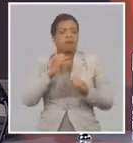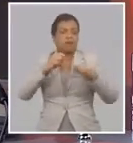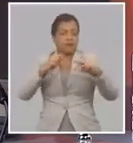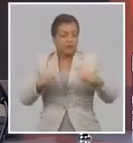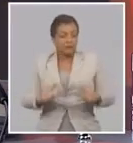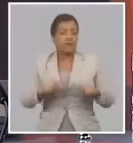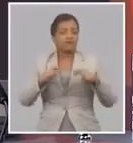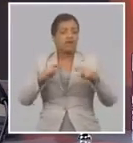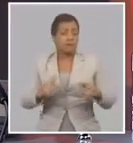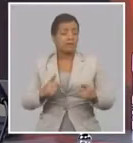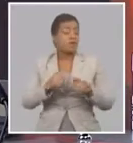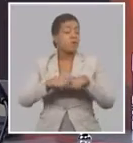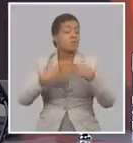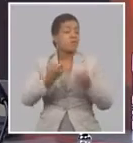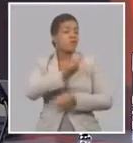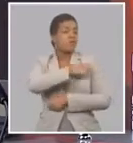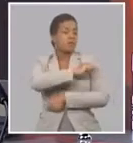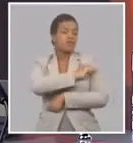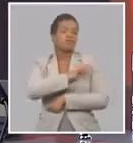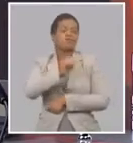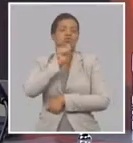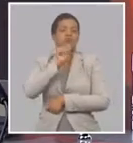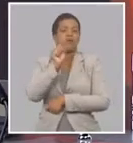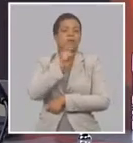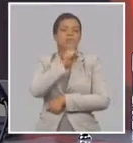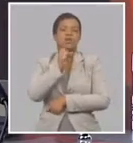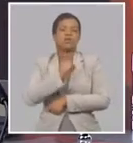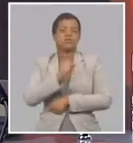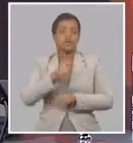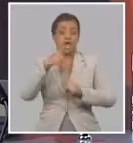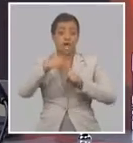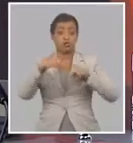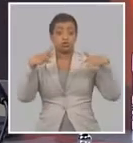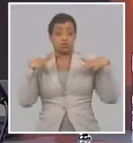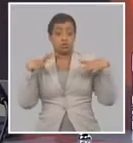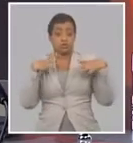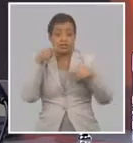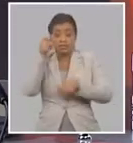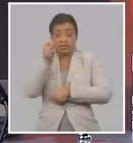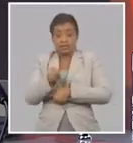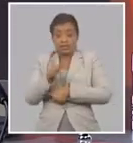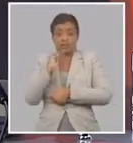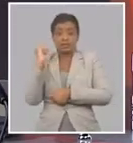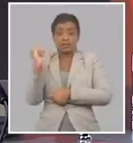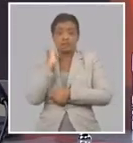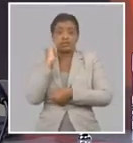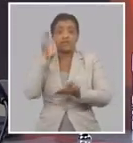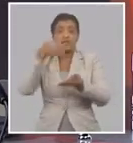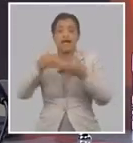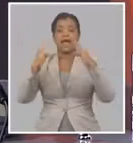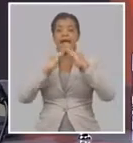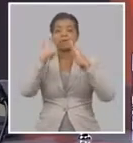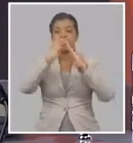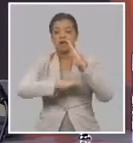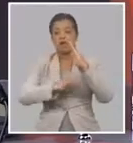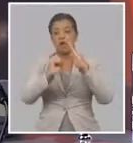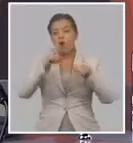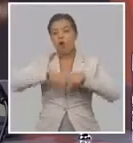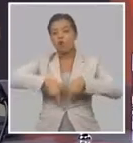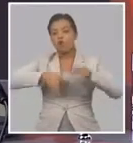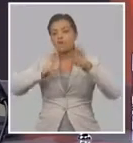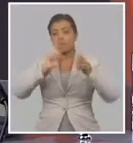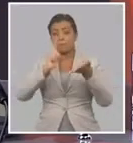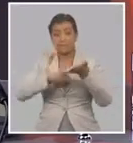que nuestra aprobación ha preguntado en muchas ocasiones al turista internacional que va a una casa de renta oa un motel solamente se le hace este poseer